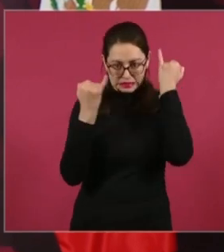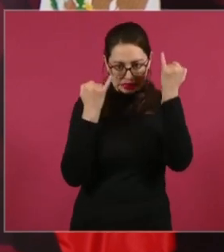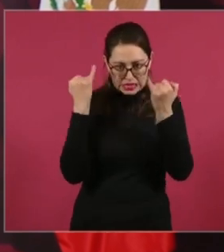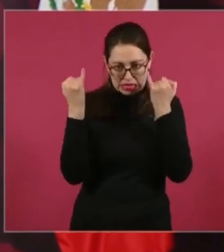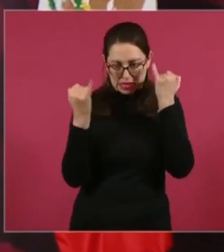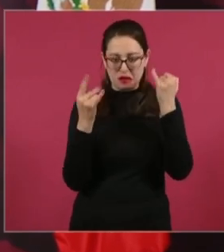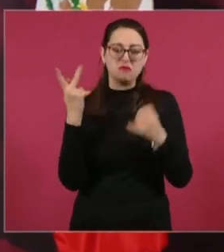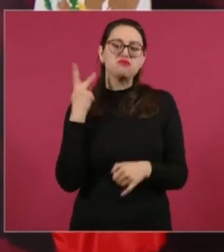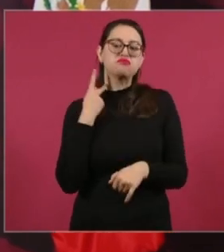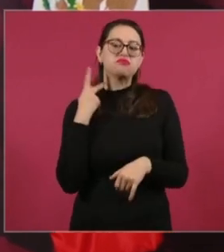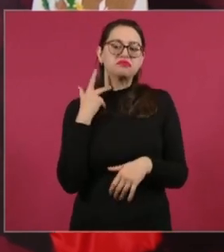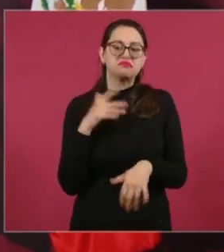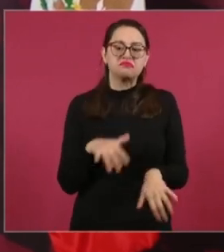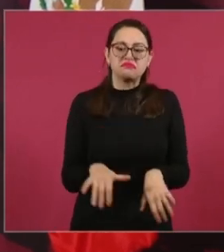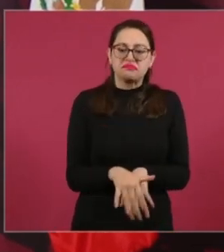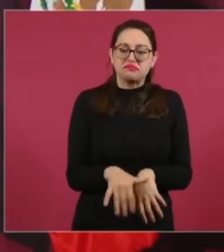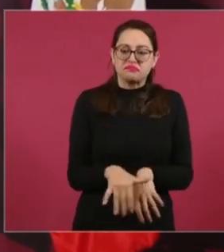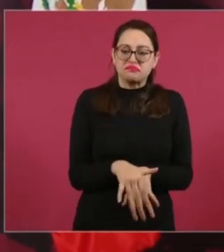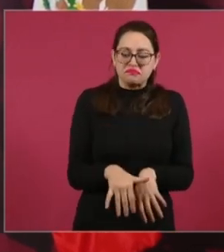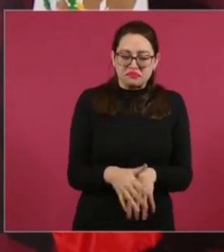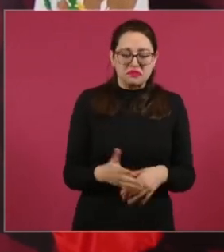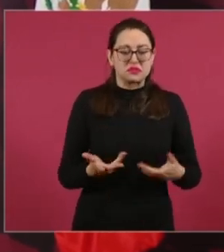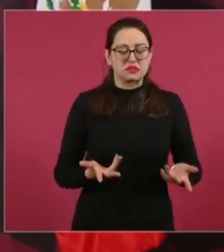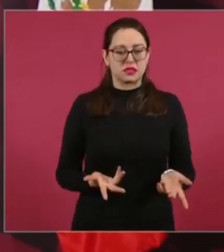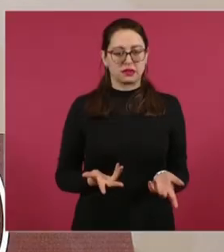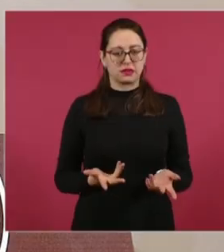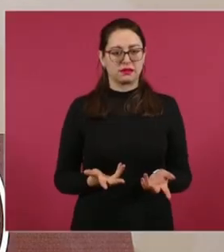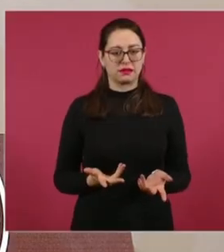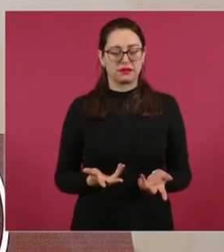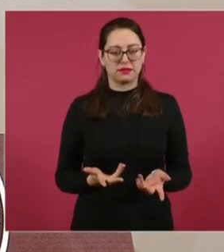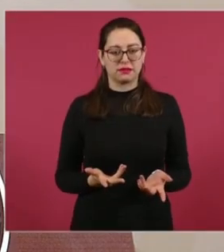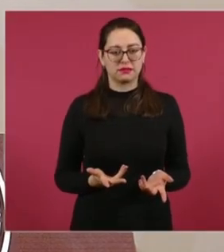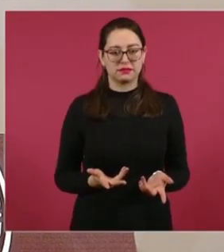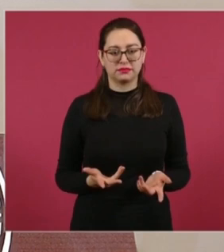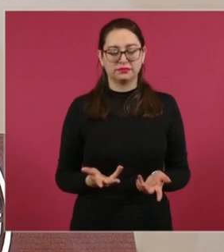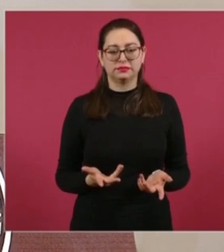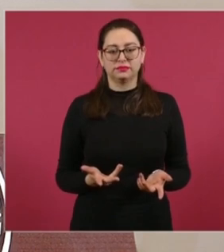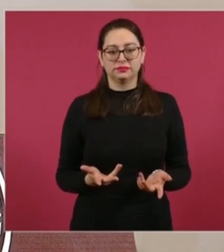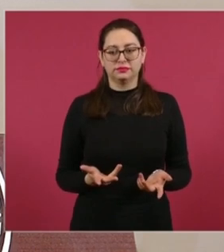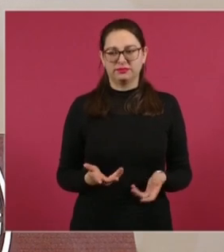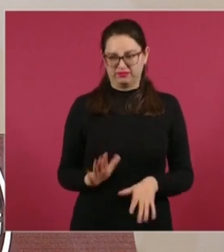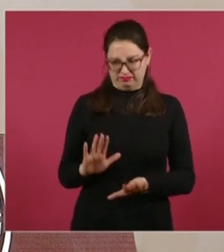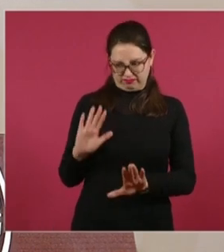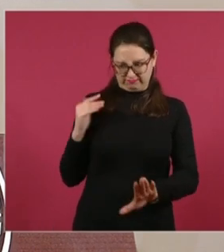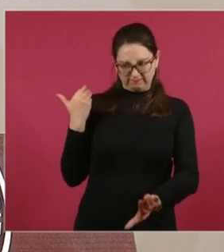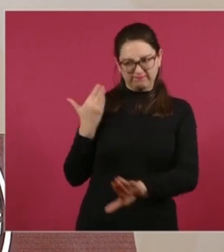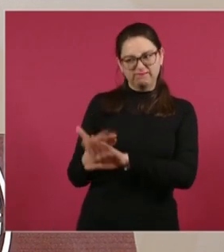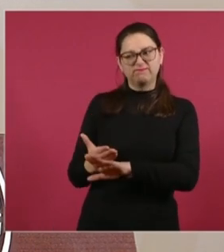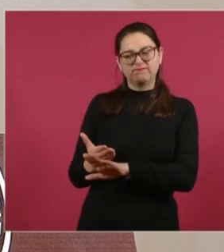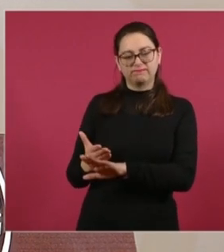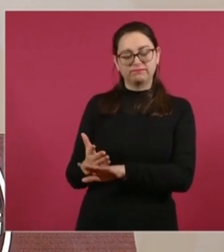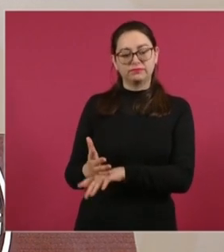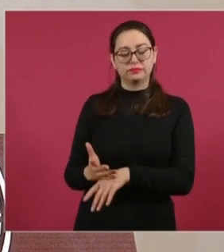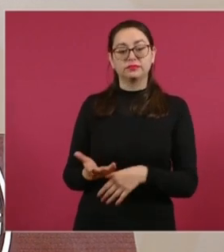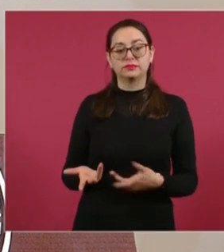la politiquería, al chantaje. Bueno,